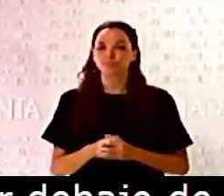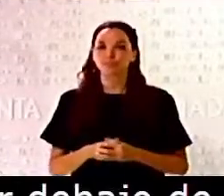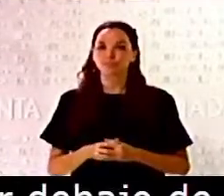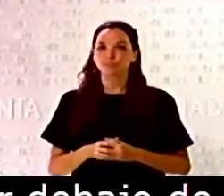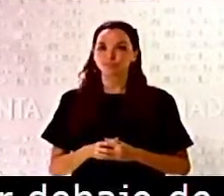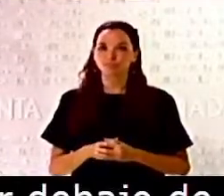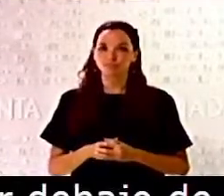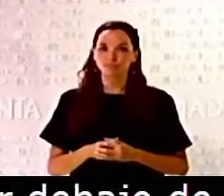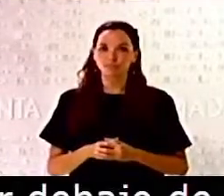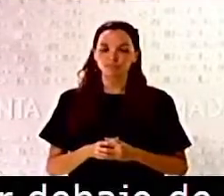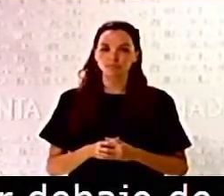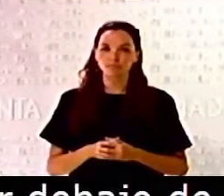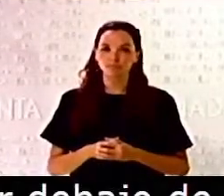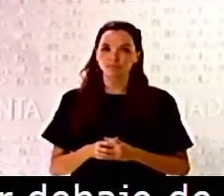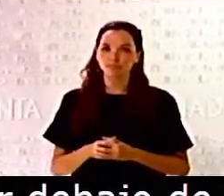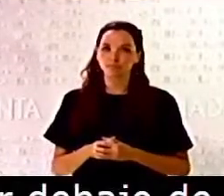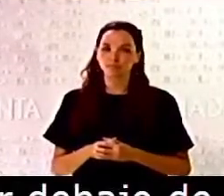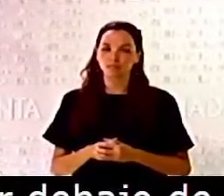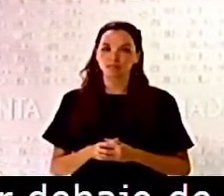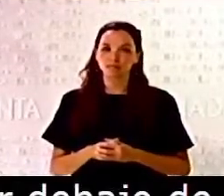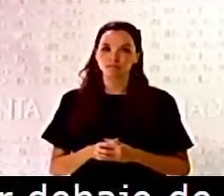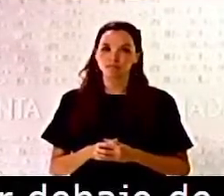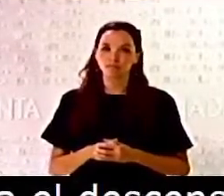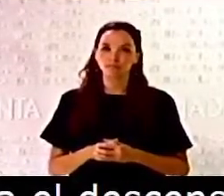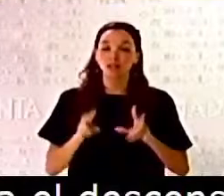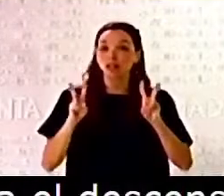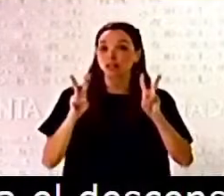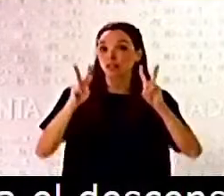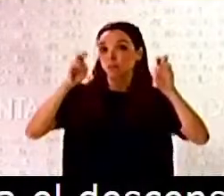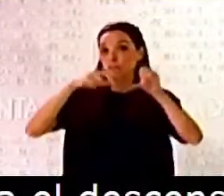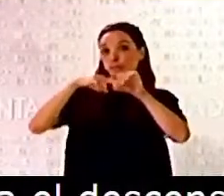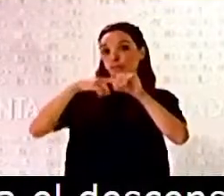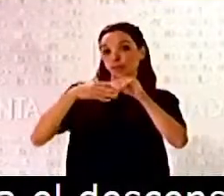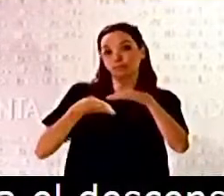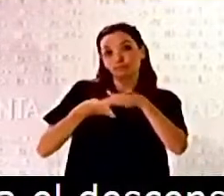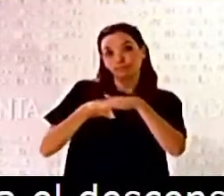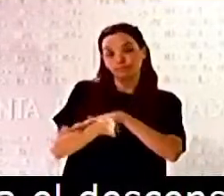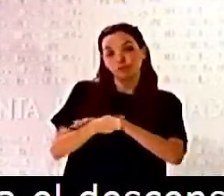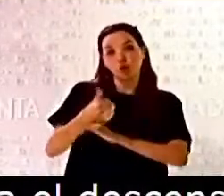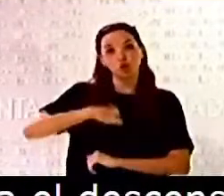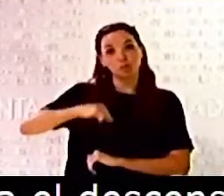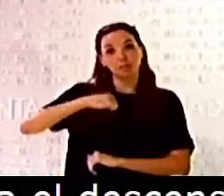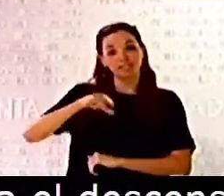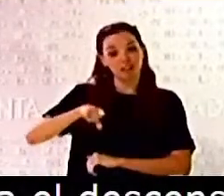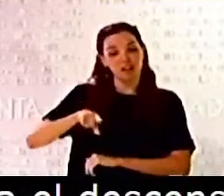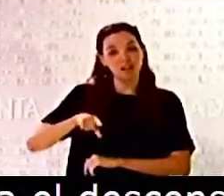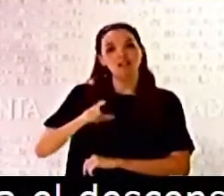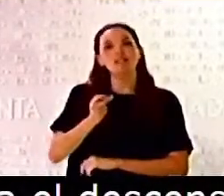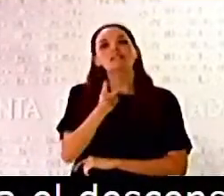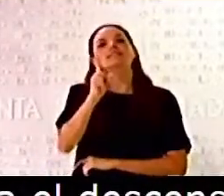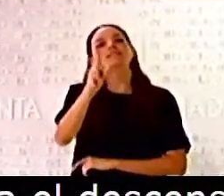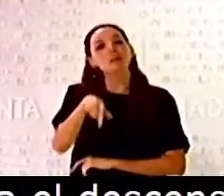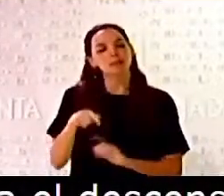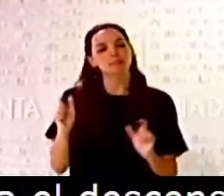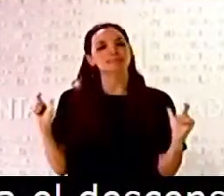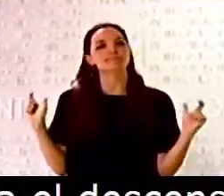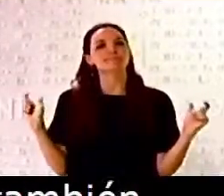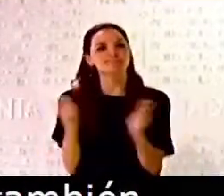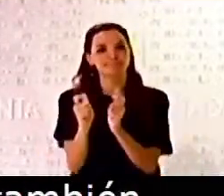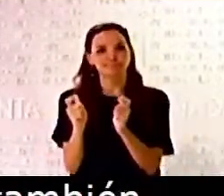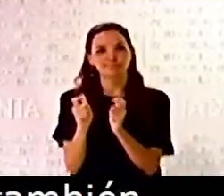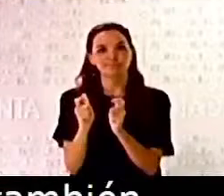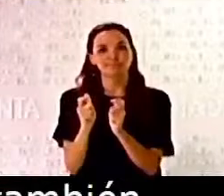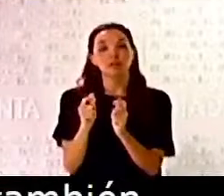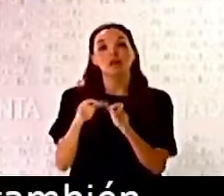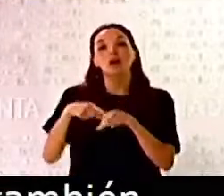En cuanto a las cifras de ingresos hospitalarios, también hemos disminuido el número de